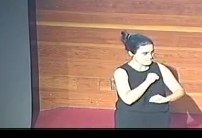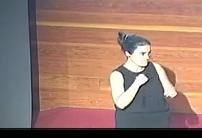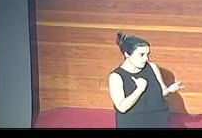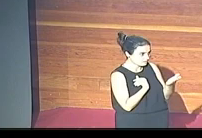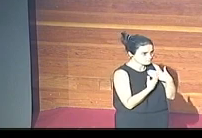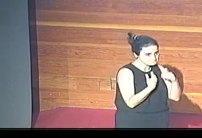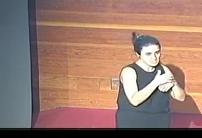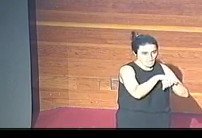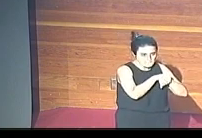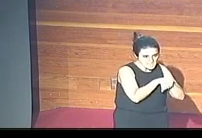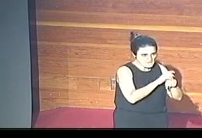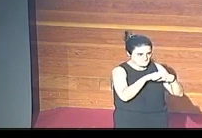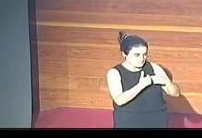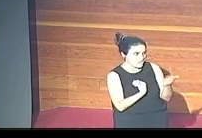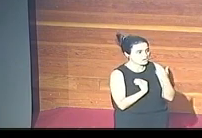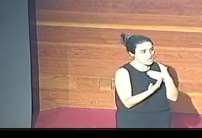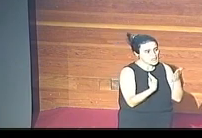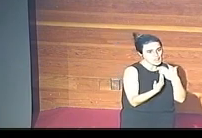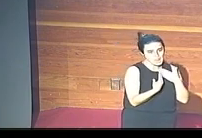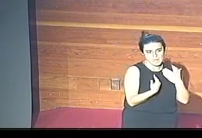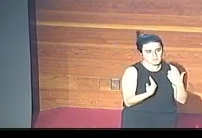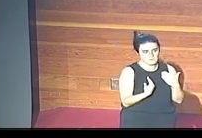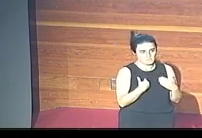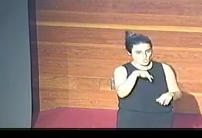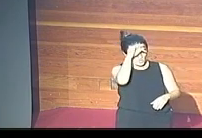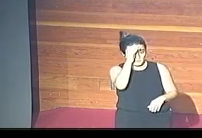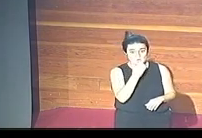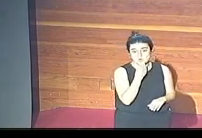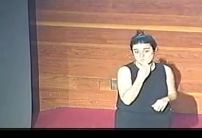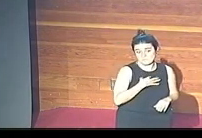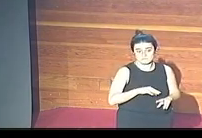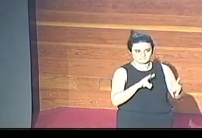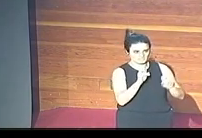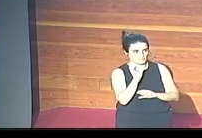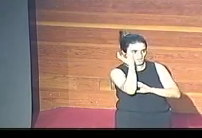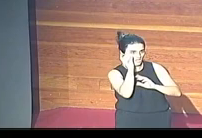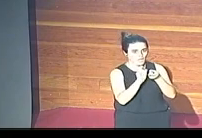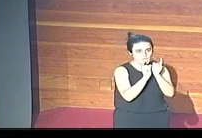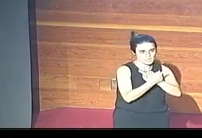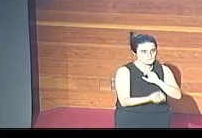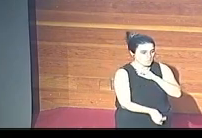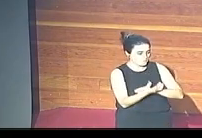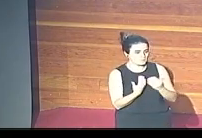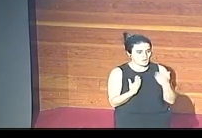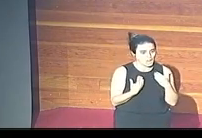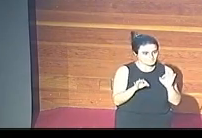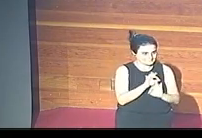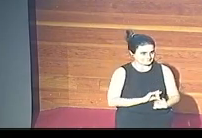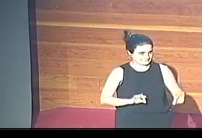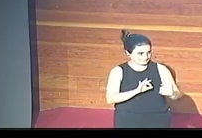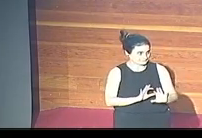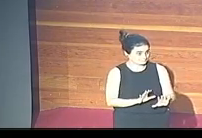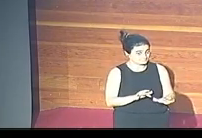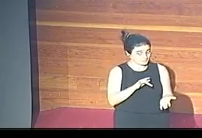de familiares de amigos en una comida de domingo seguramente el cambio climático no surgiría pero a raíz de lo que estamos